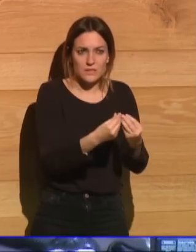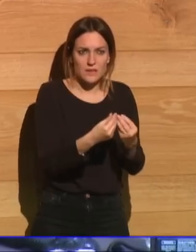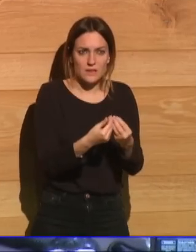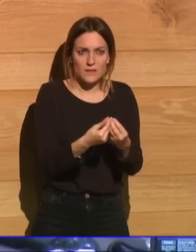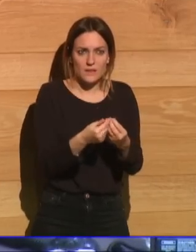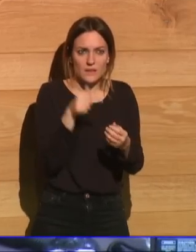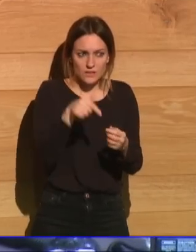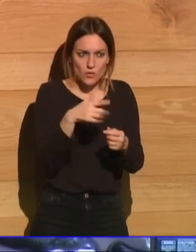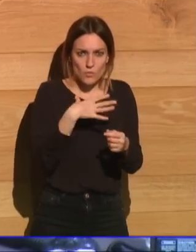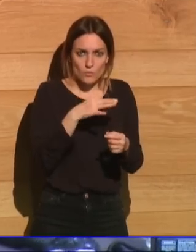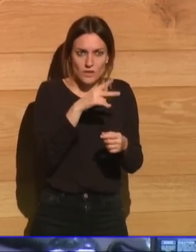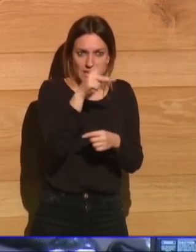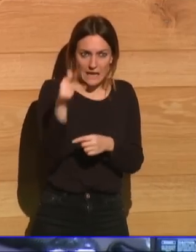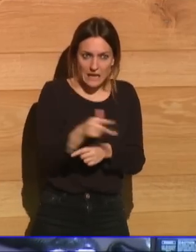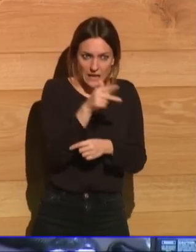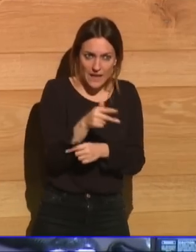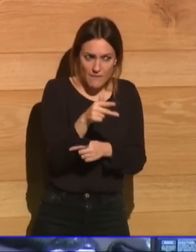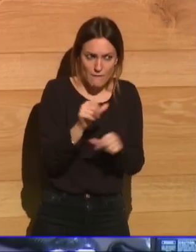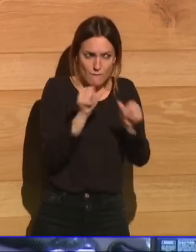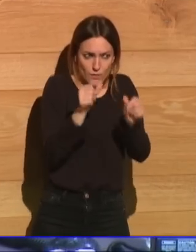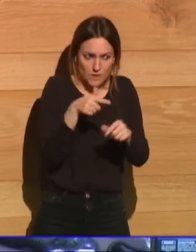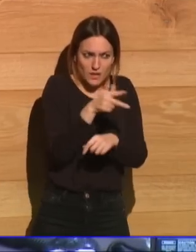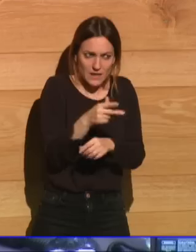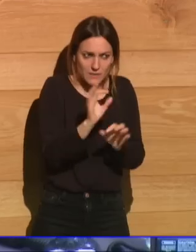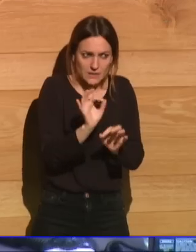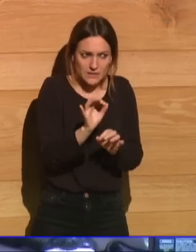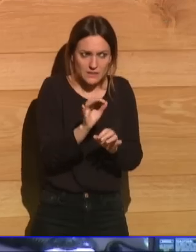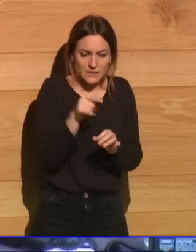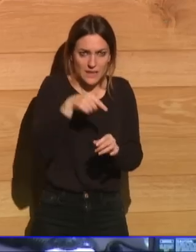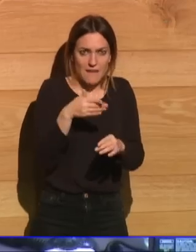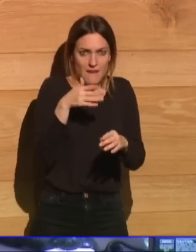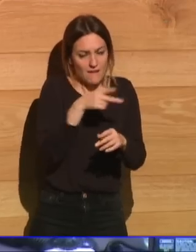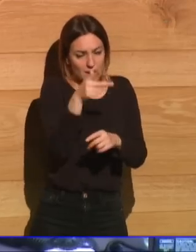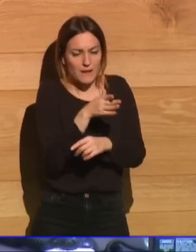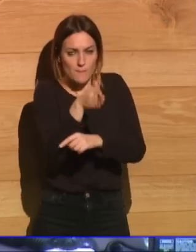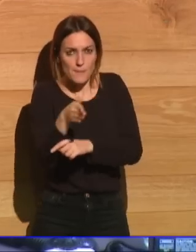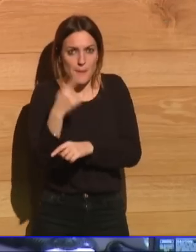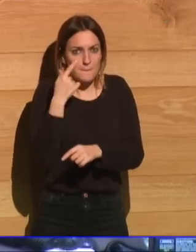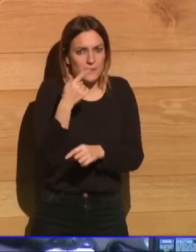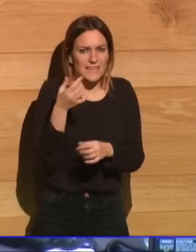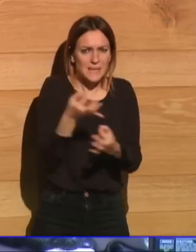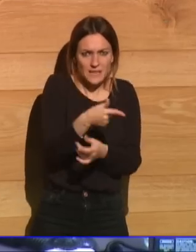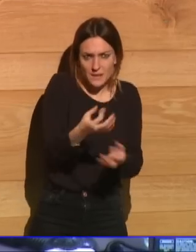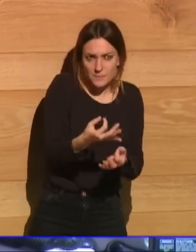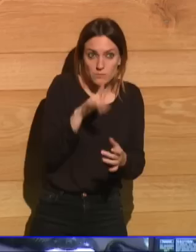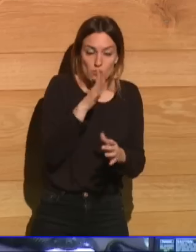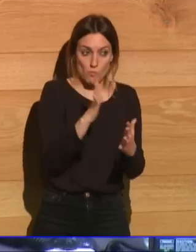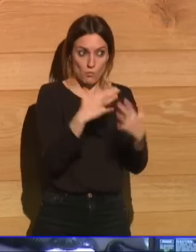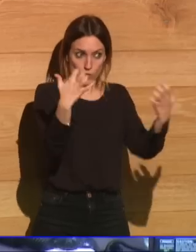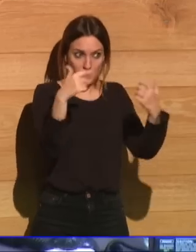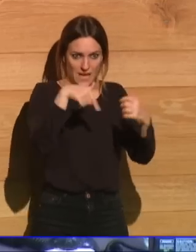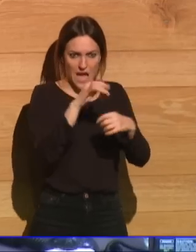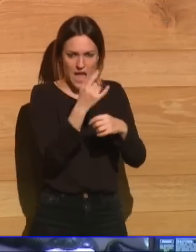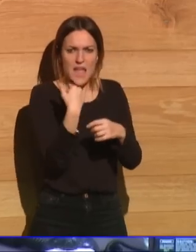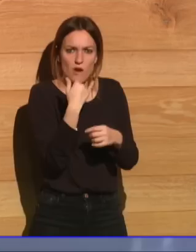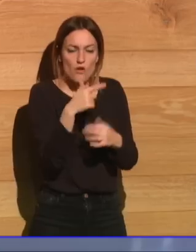está grabado, digamos, rodado documentalmente. O sea, es poner la cámara a ver qué pasa. O sea, porque de hecho hay ¿Cuál? público, hay una escena con los